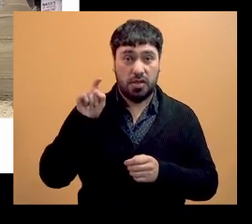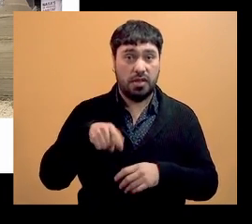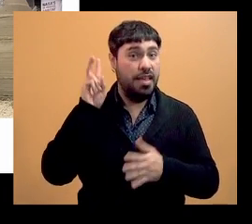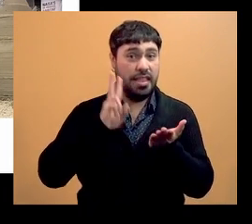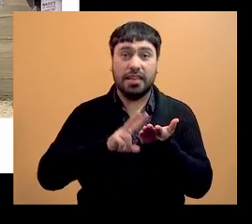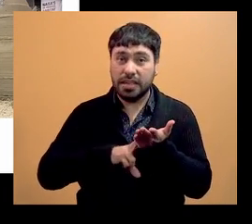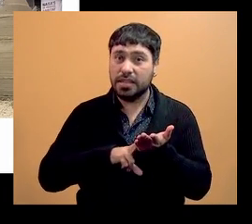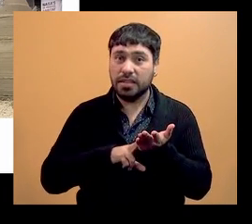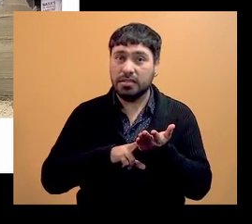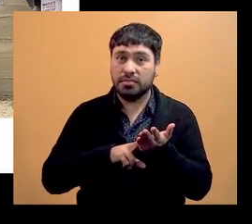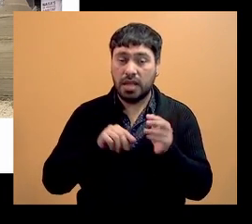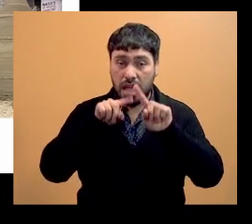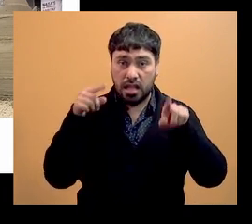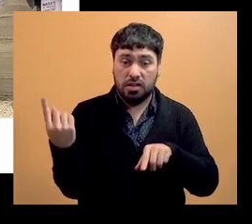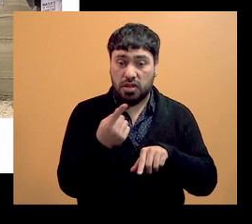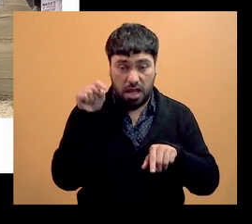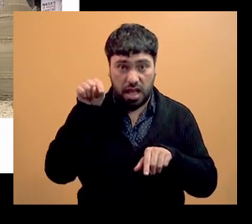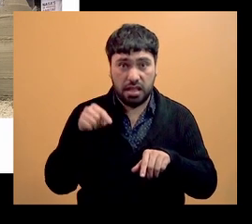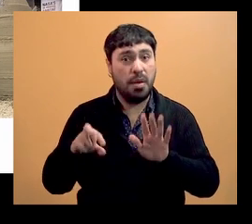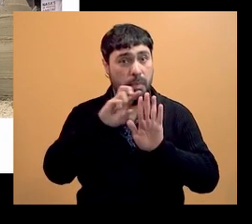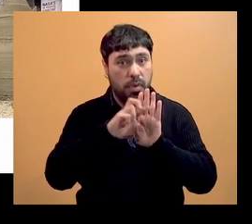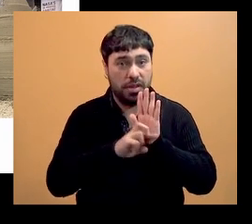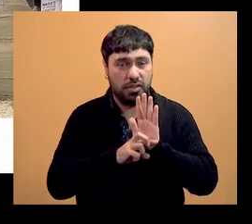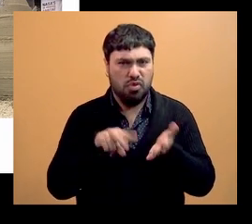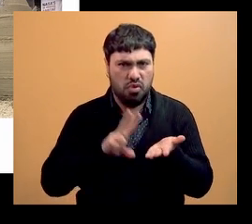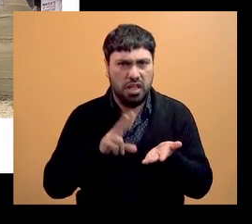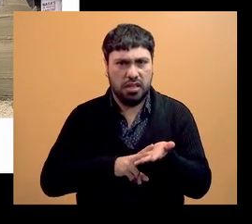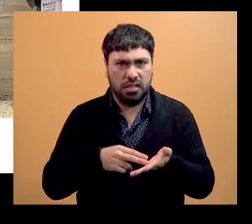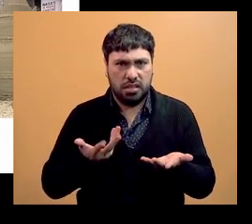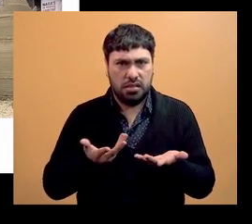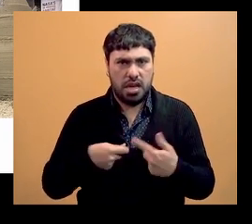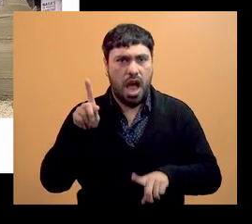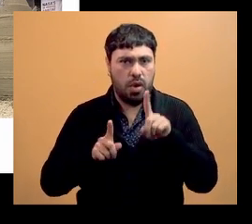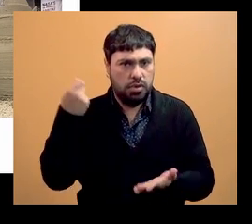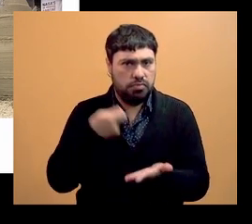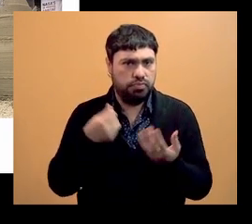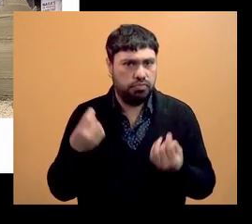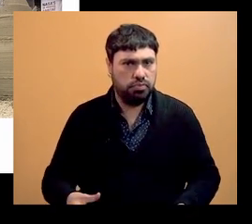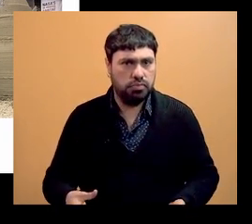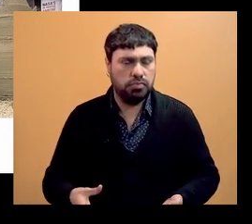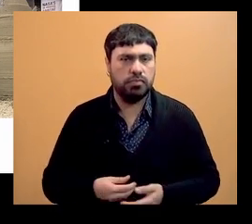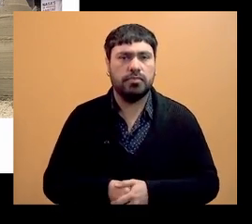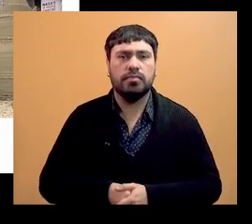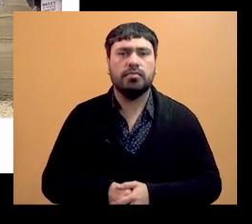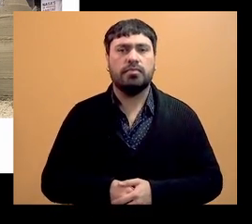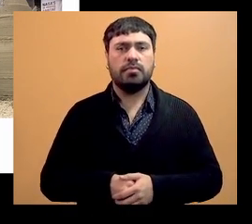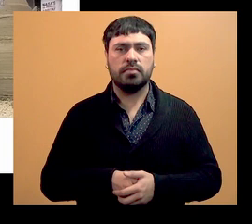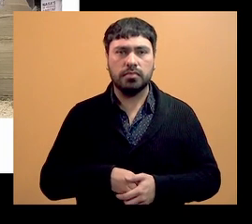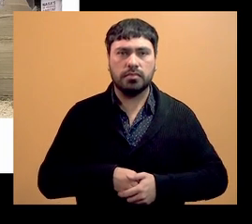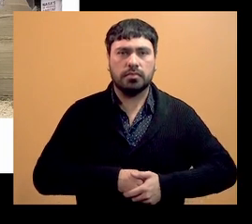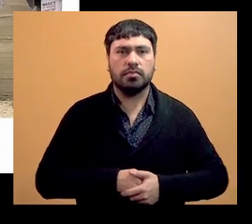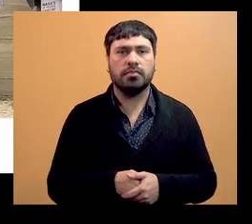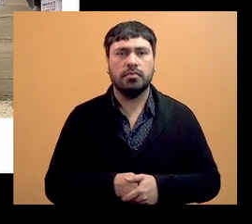hizo los concursos de fondos para esto y ya están adjudicados. Ahora, bueno, por las cosas que han pasado este año, no estoy tan seguro qué